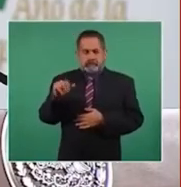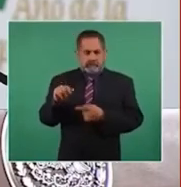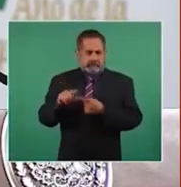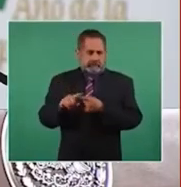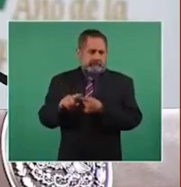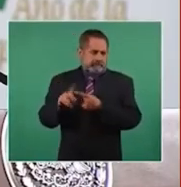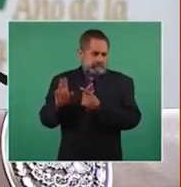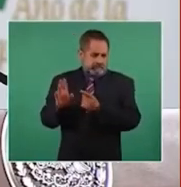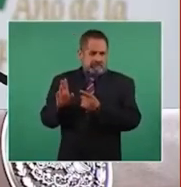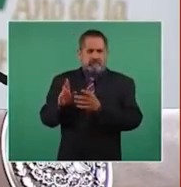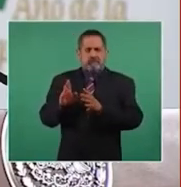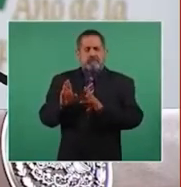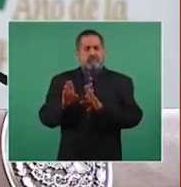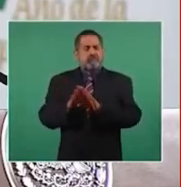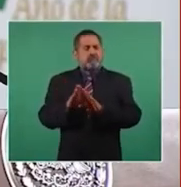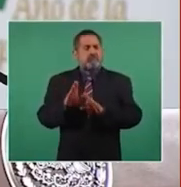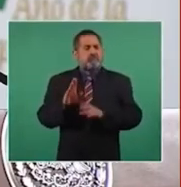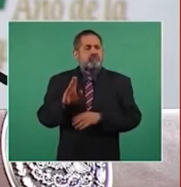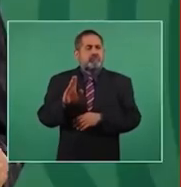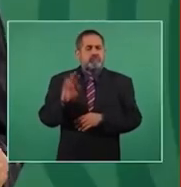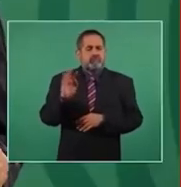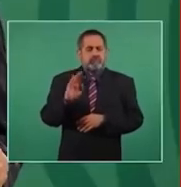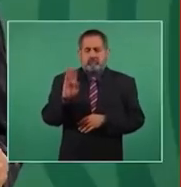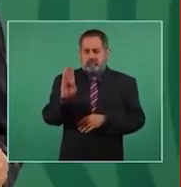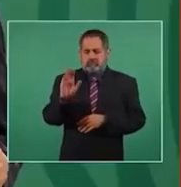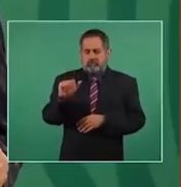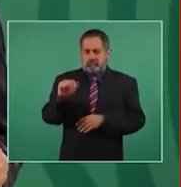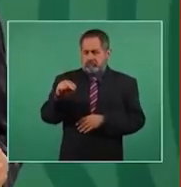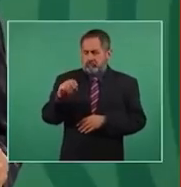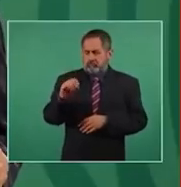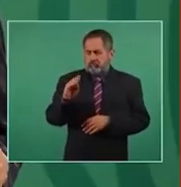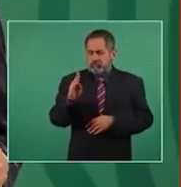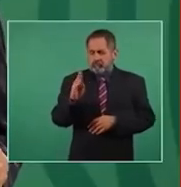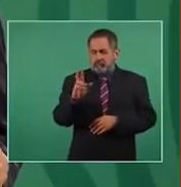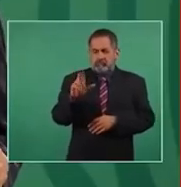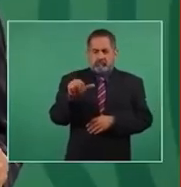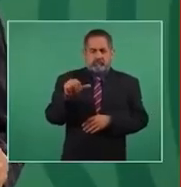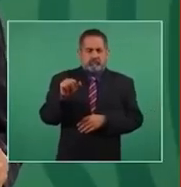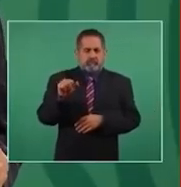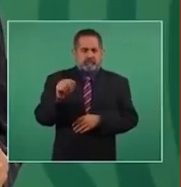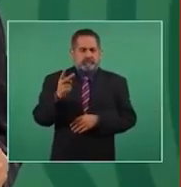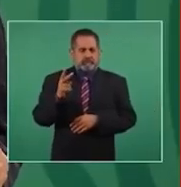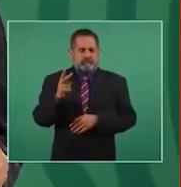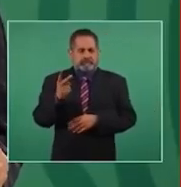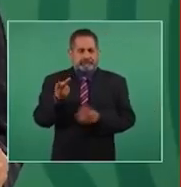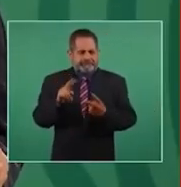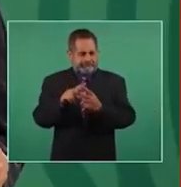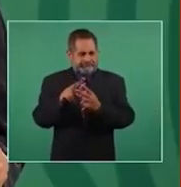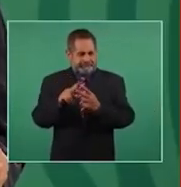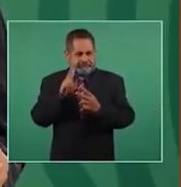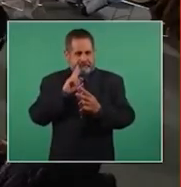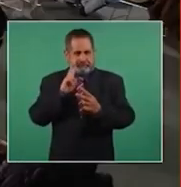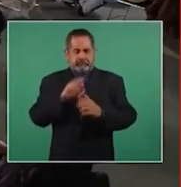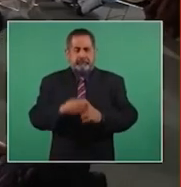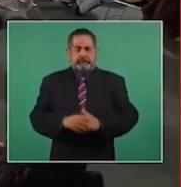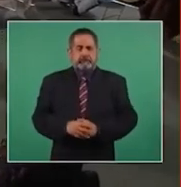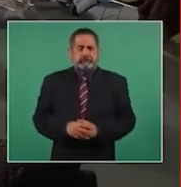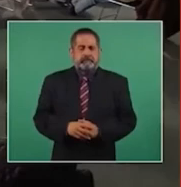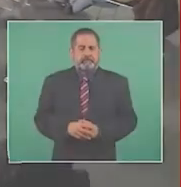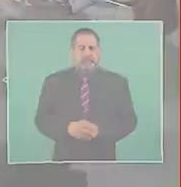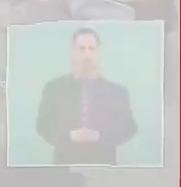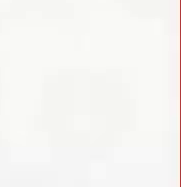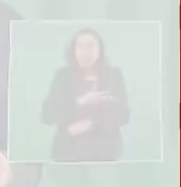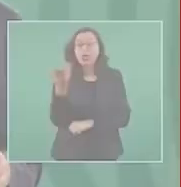una planta de energía solar con inversión federal y sería una empresa del gobierno. Esto luego de la reunión que sostuvo con el gobernador electo,